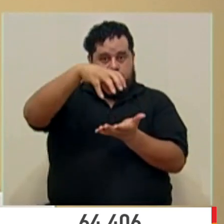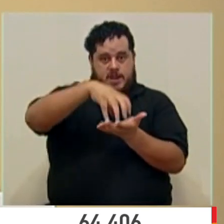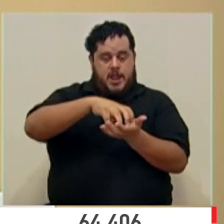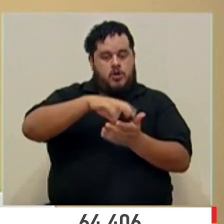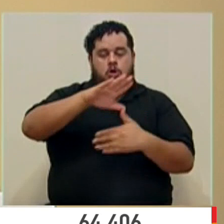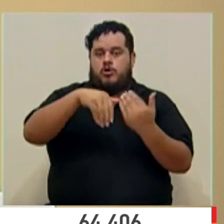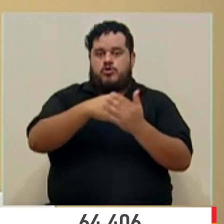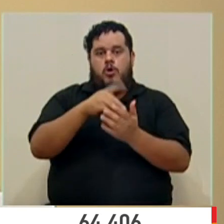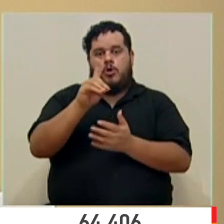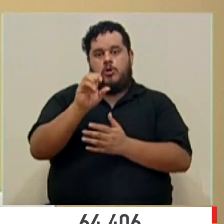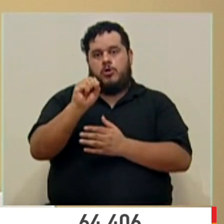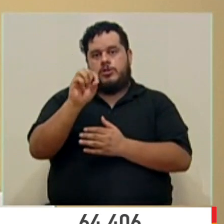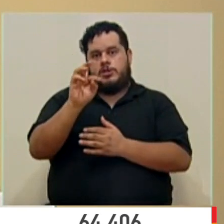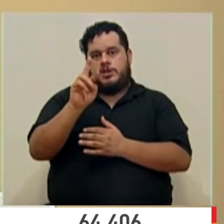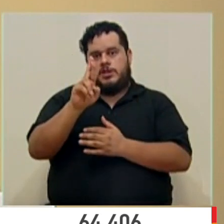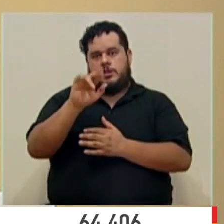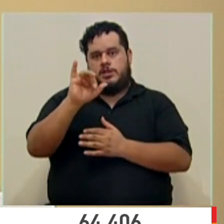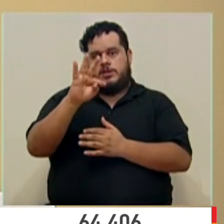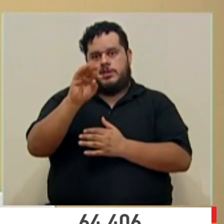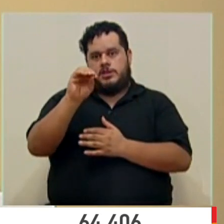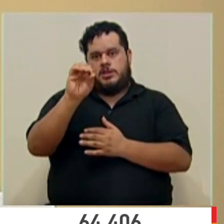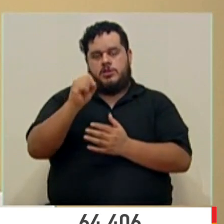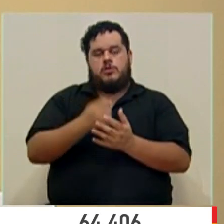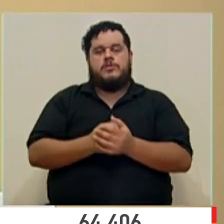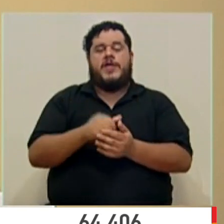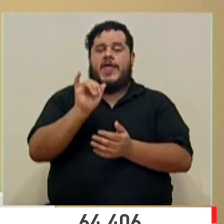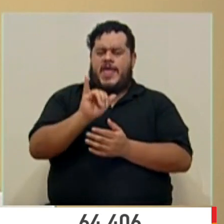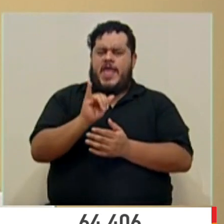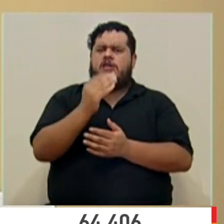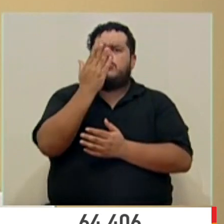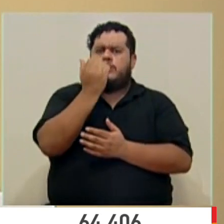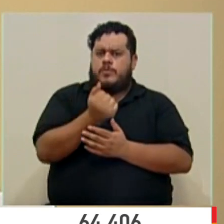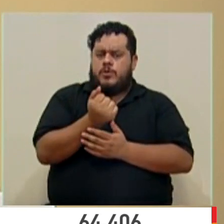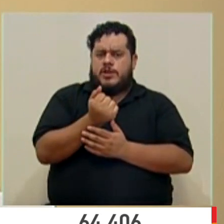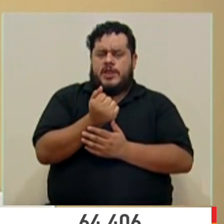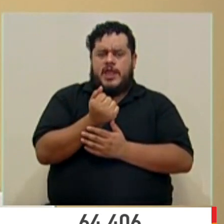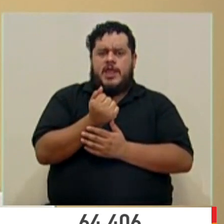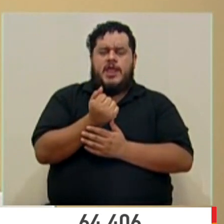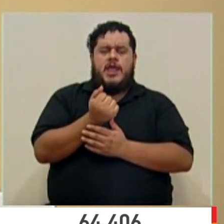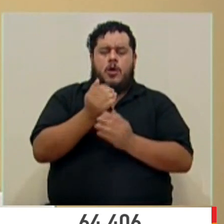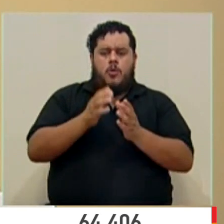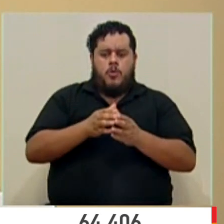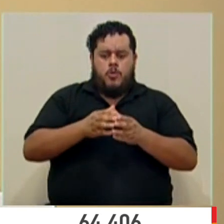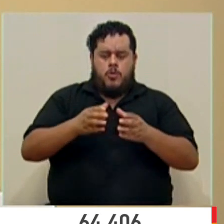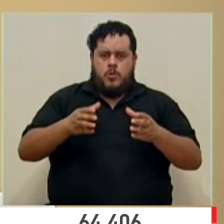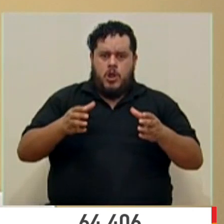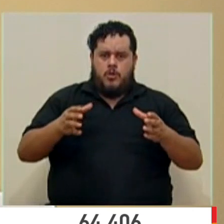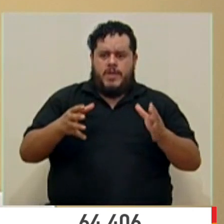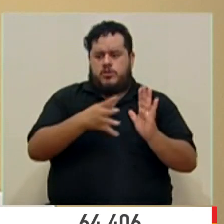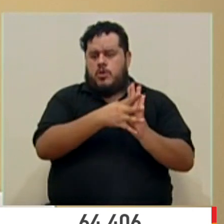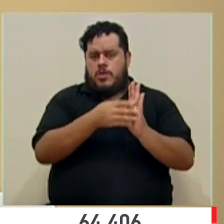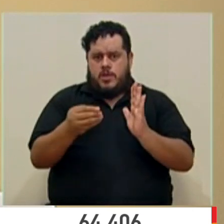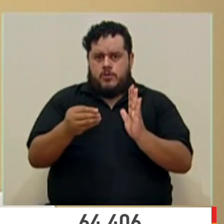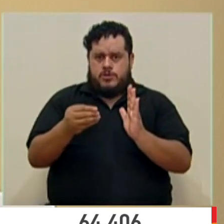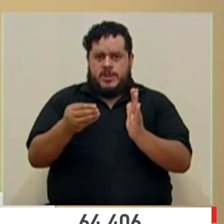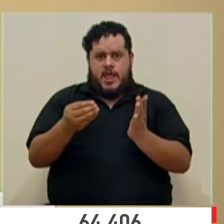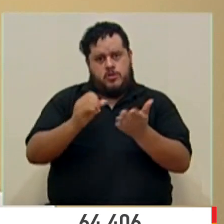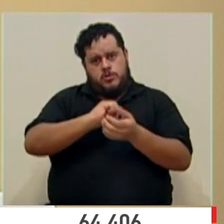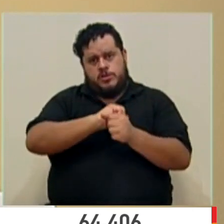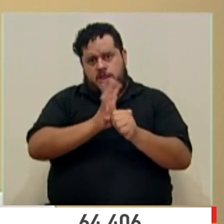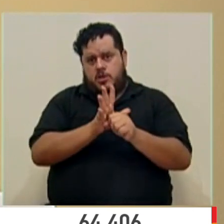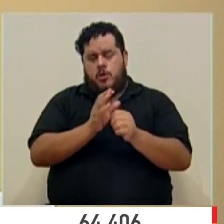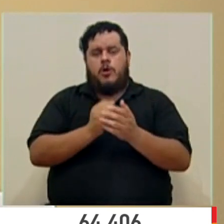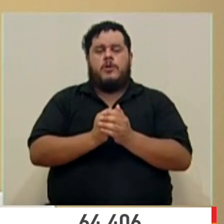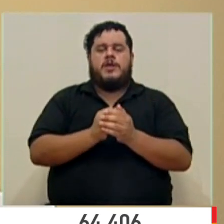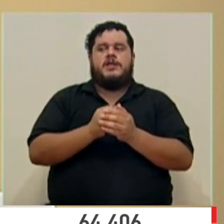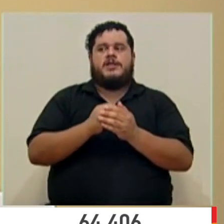todos sus distritos. Esto obedeció a un aumento de casos que se ha presentado aproximadamente hace unas 4